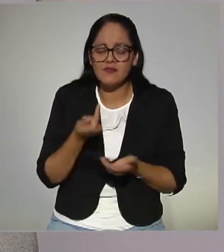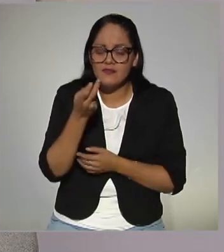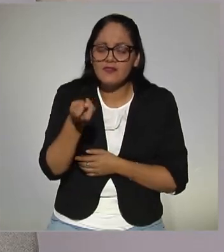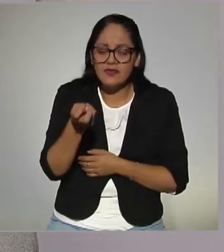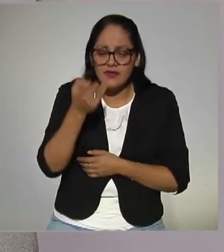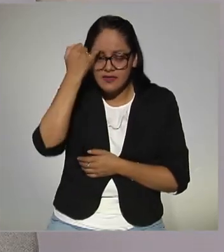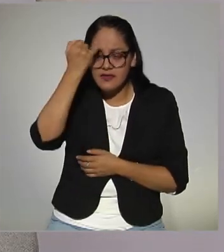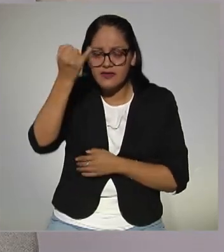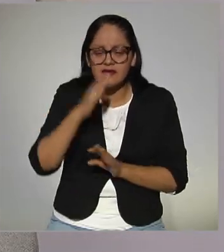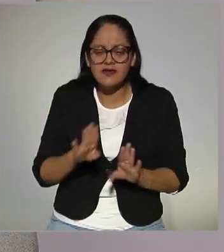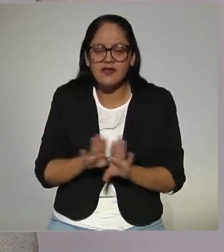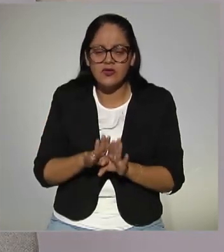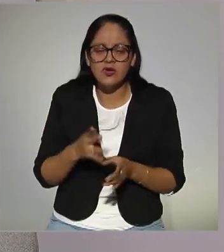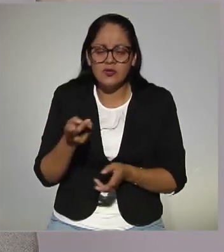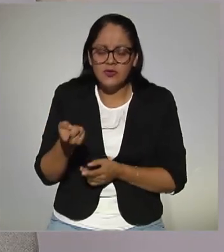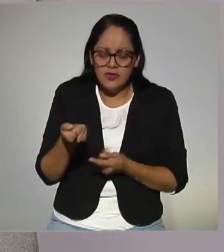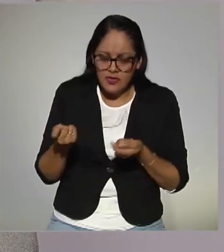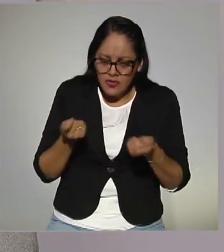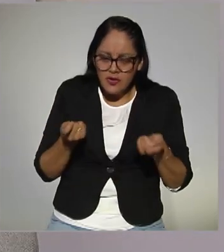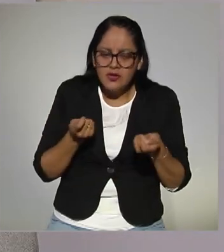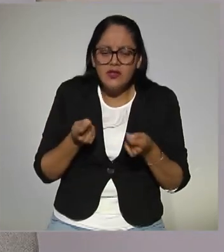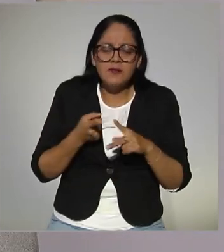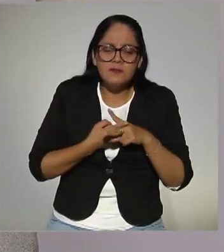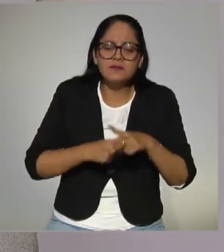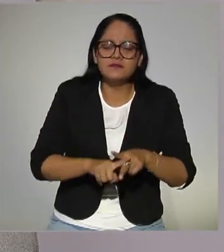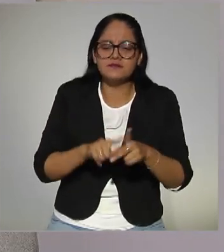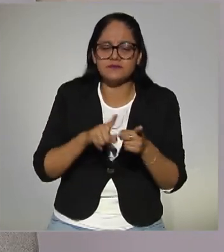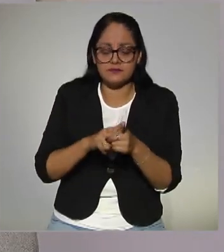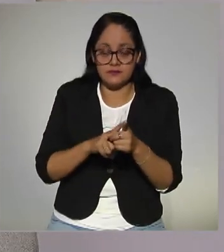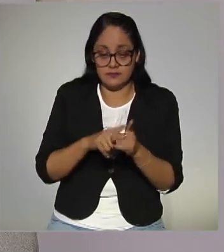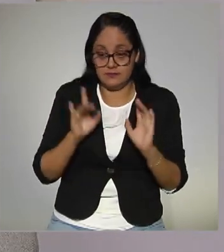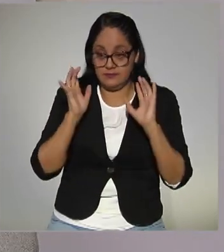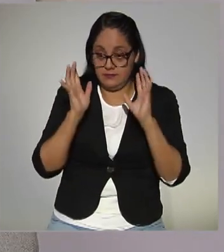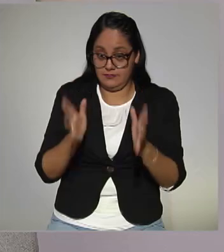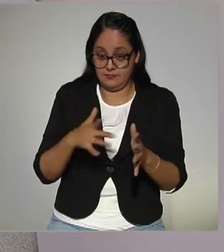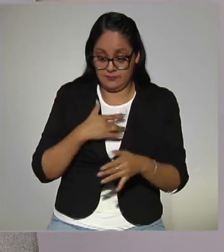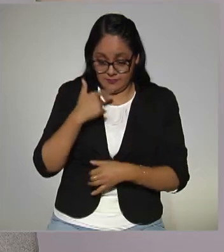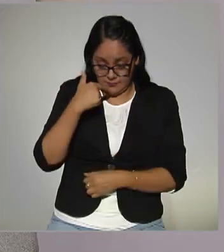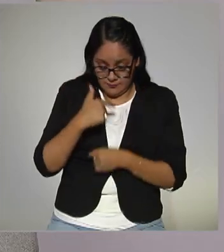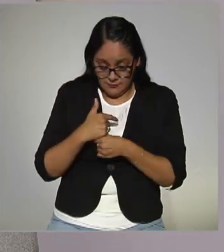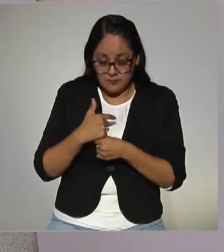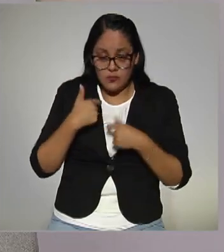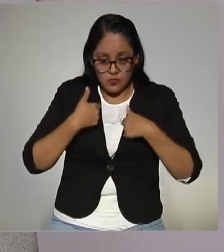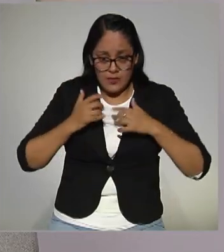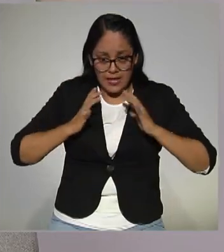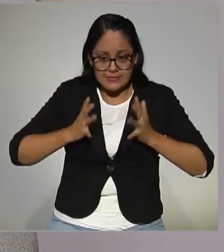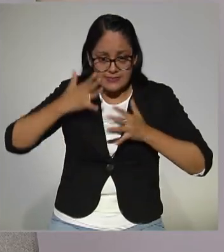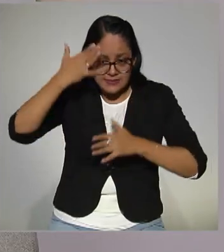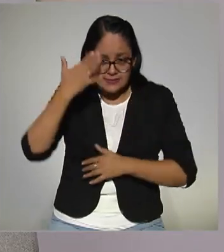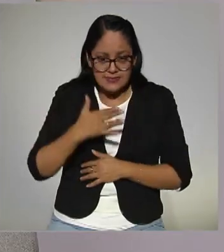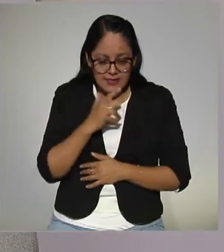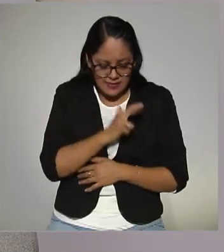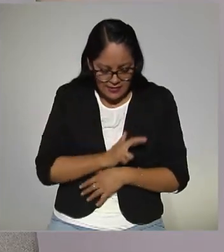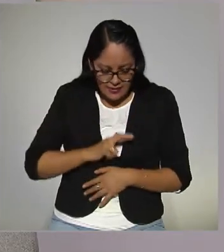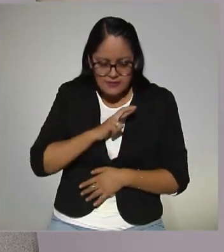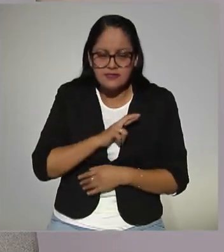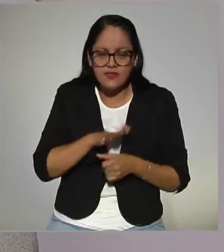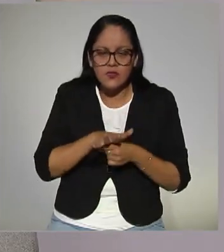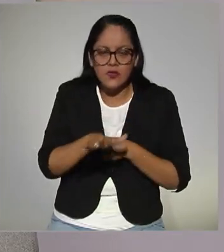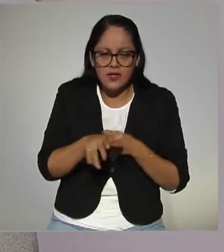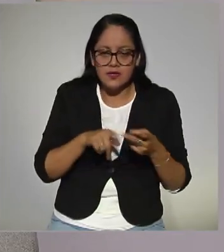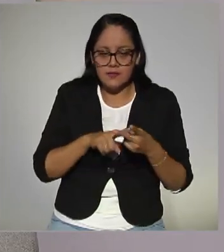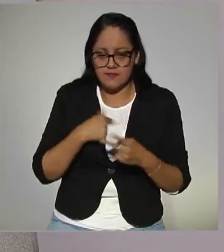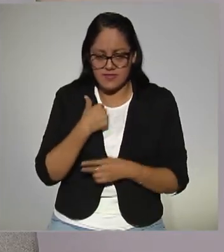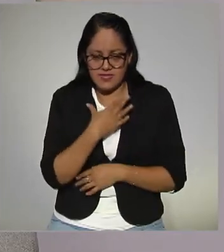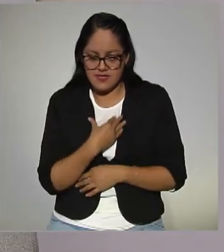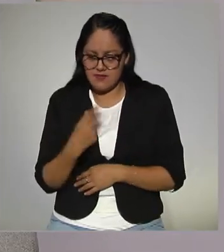Esta idea, ¿cómo la manejamos? ¿De dónde partimos? Si ya tenemos identificado el hecho, ya sé qué es resentimiento, ya sé que mi hija